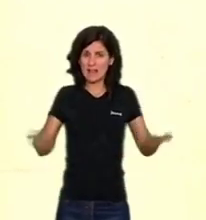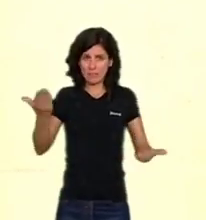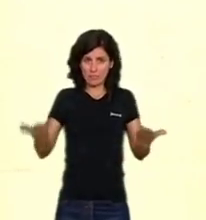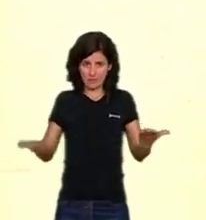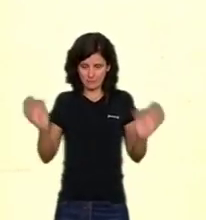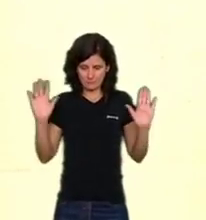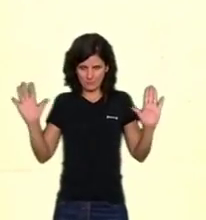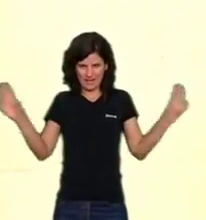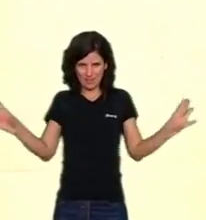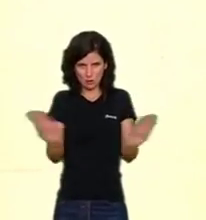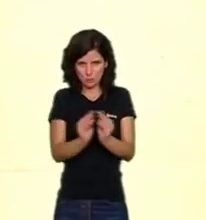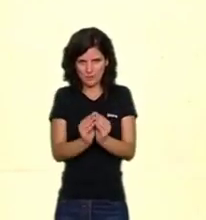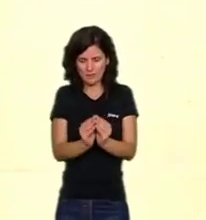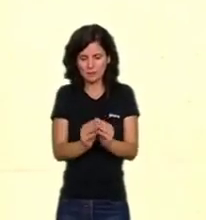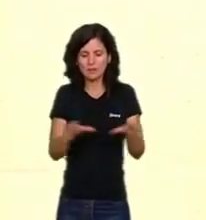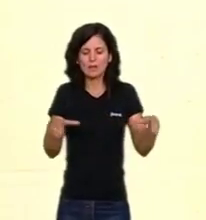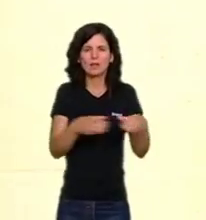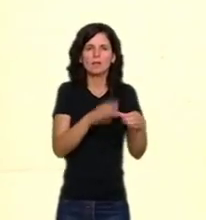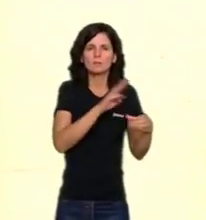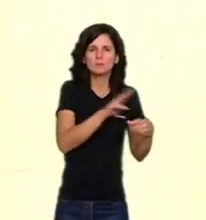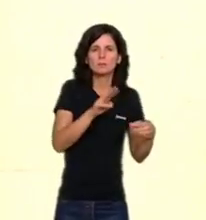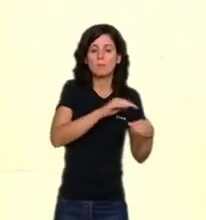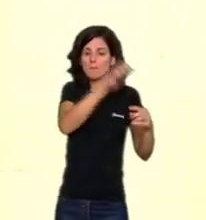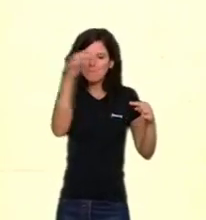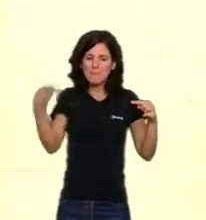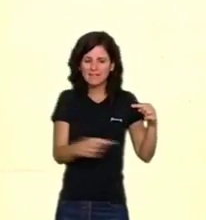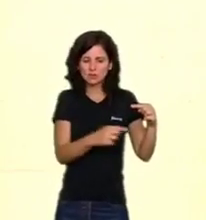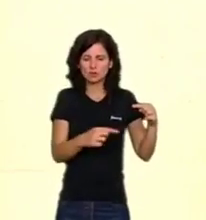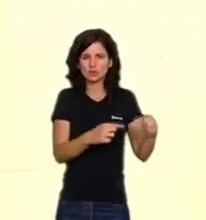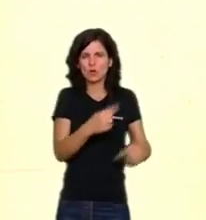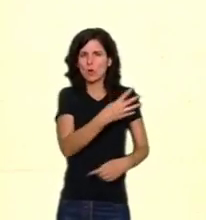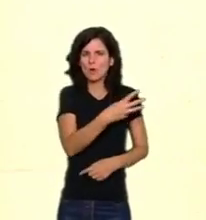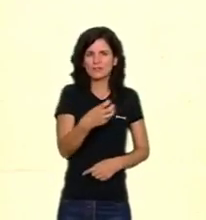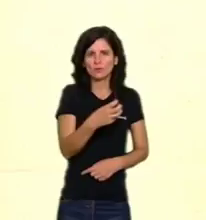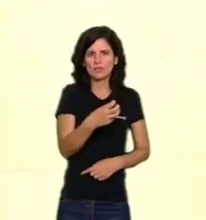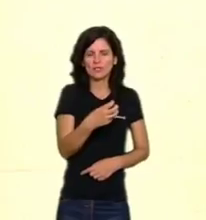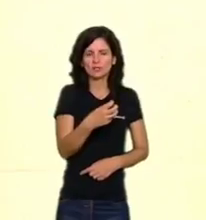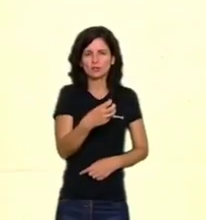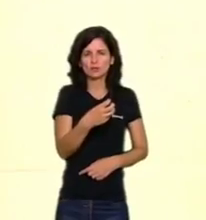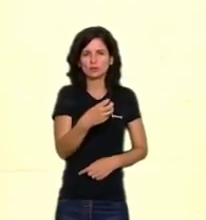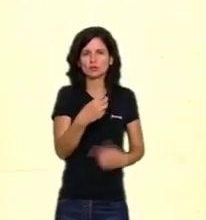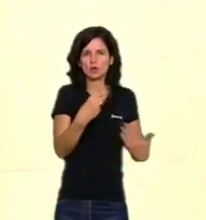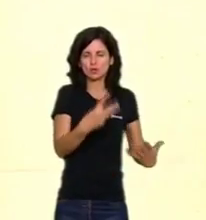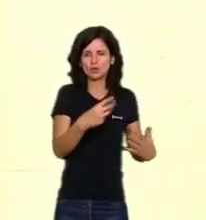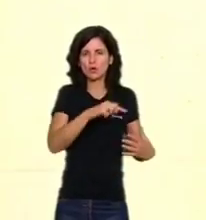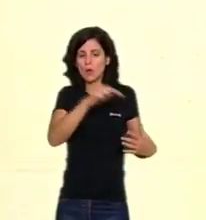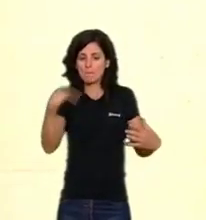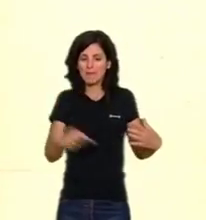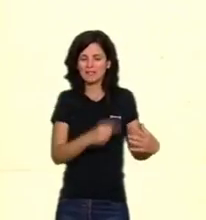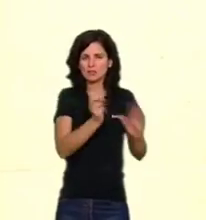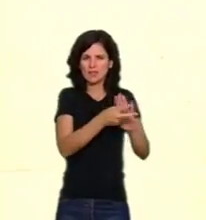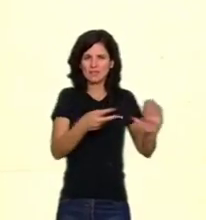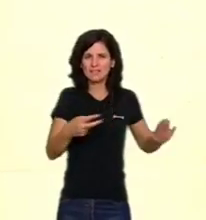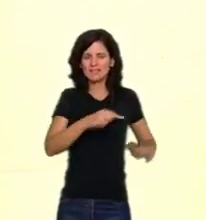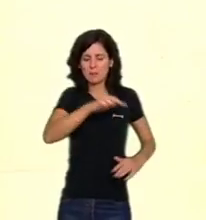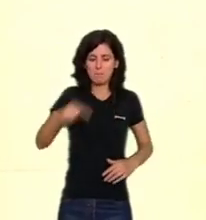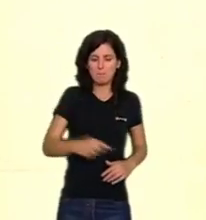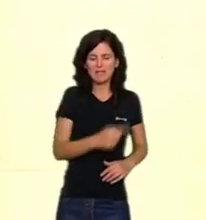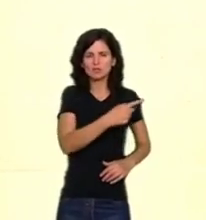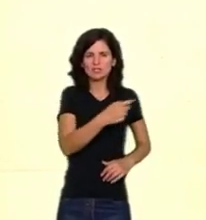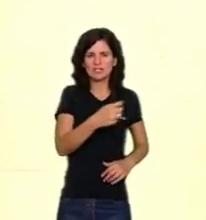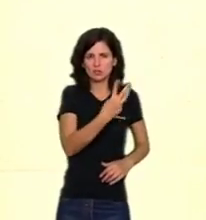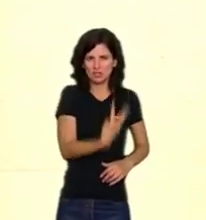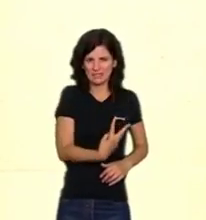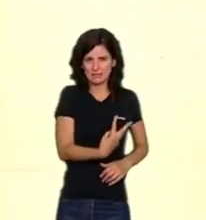Popular, menos 408, menos 17, menos 103. Govern